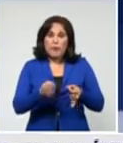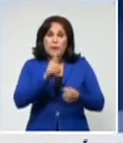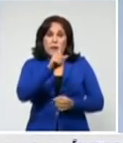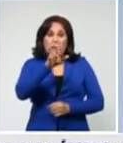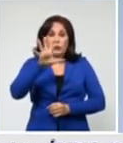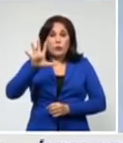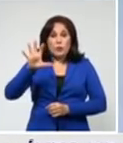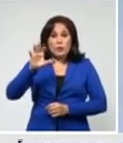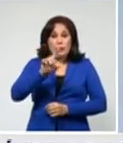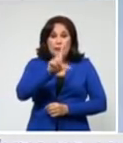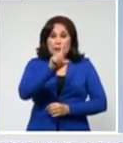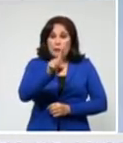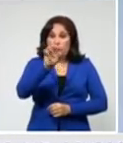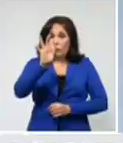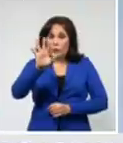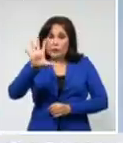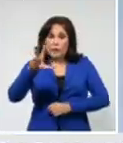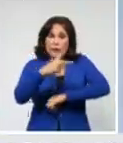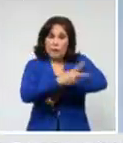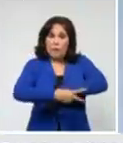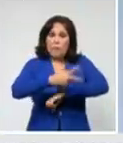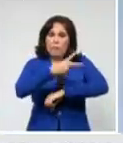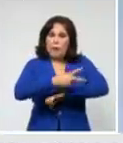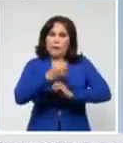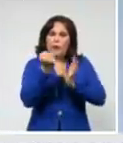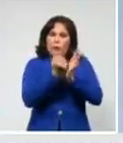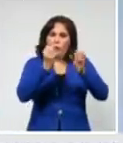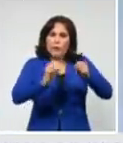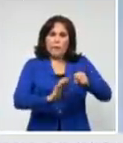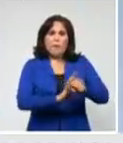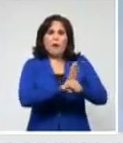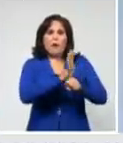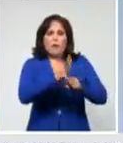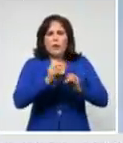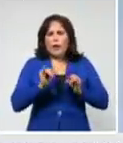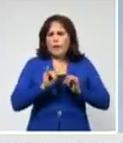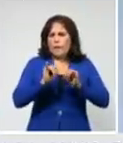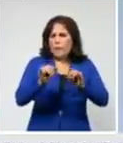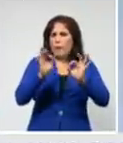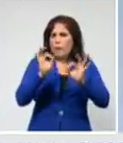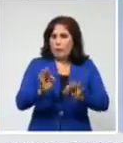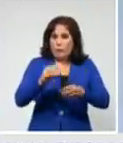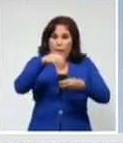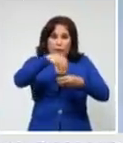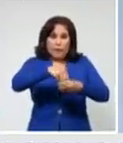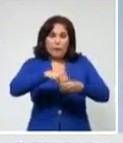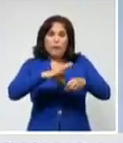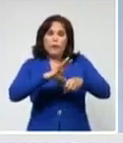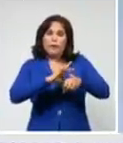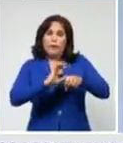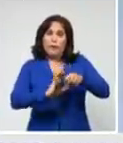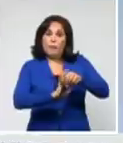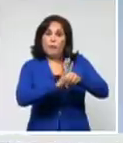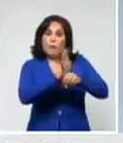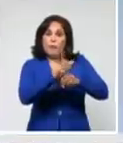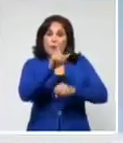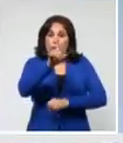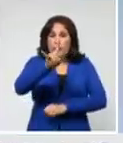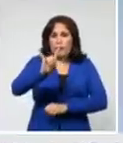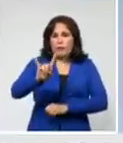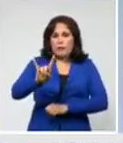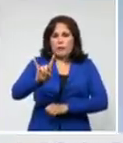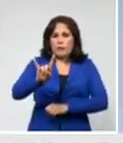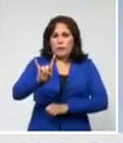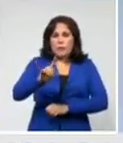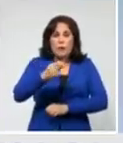185 países que han diagnosticado o han informado que tienen casos de COVID-19,